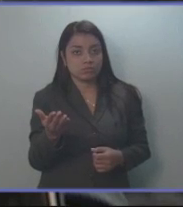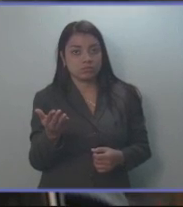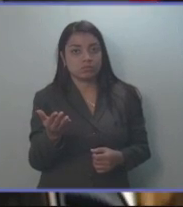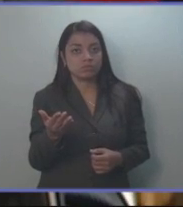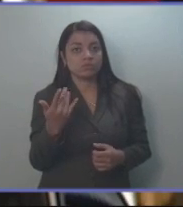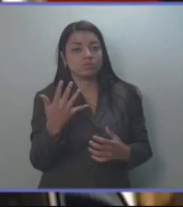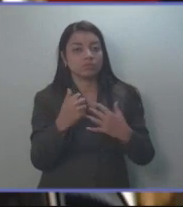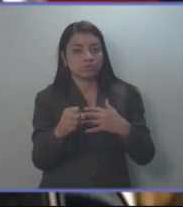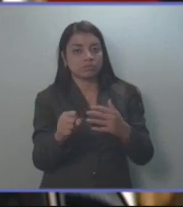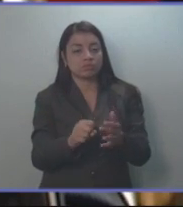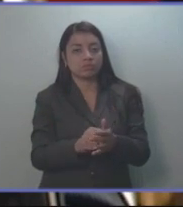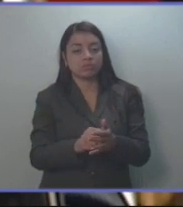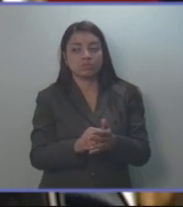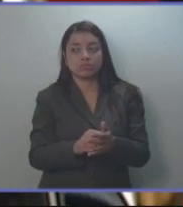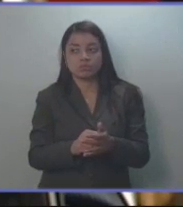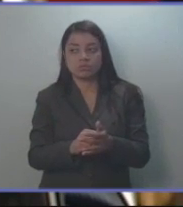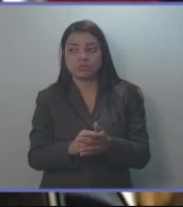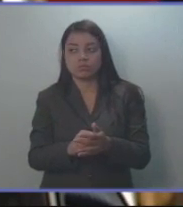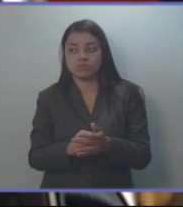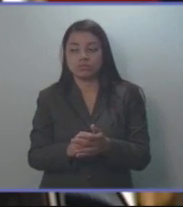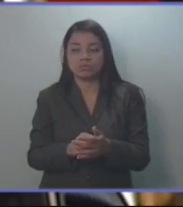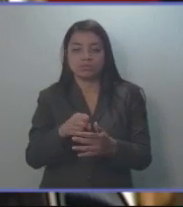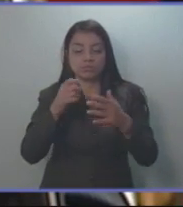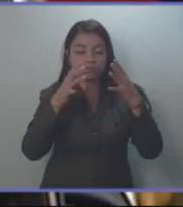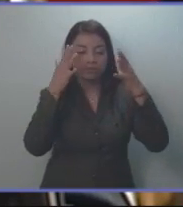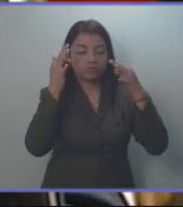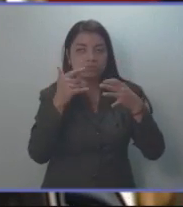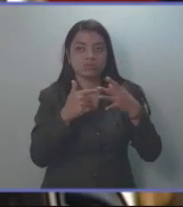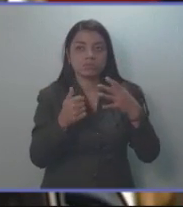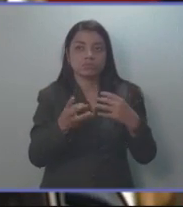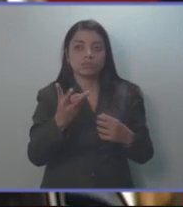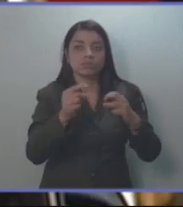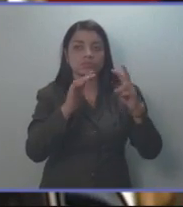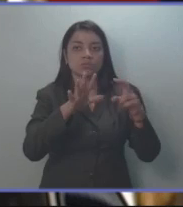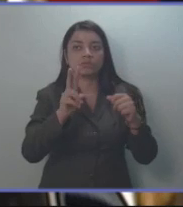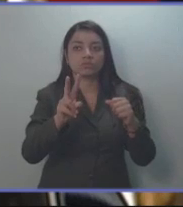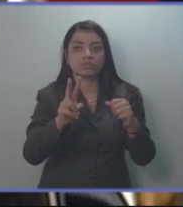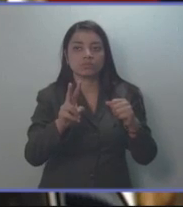la Asamblea Legislativa, mediante el decreto número 72,